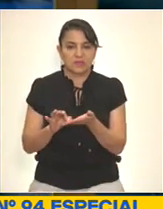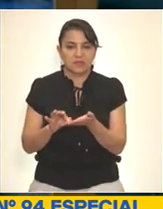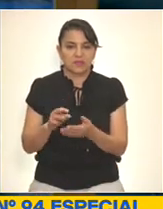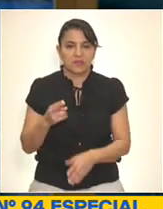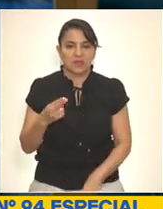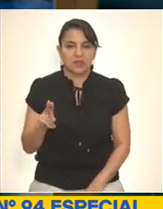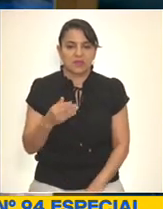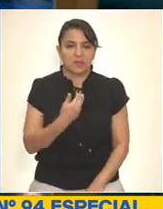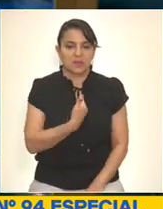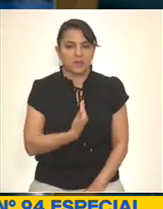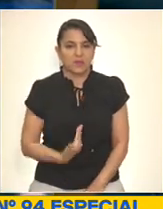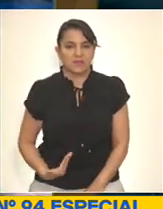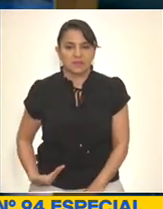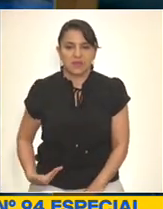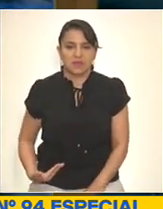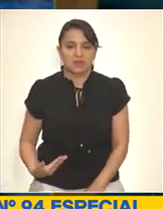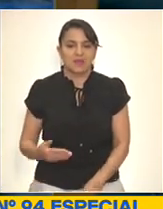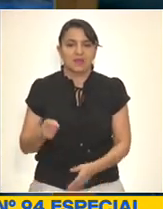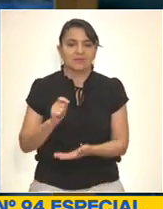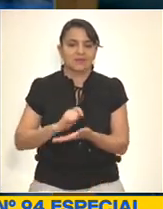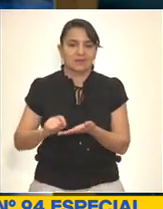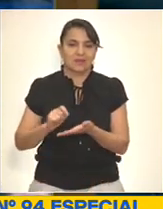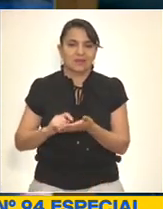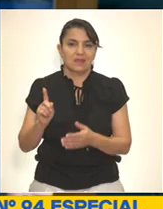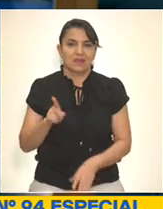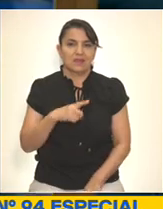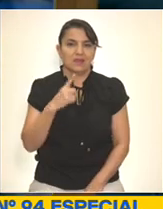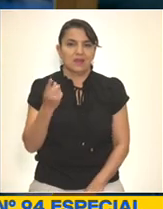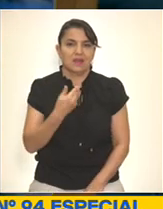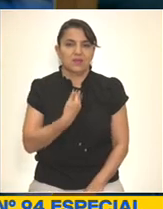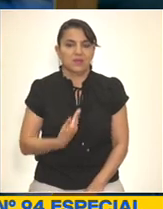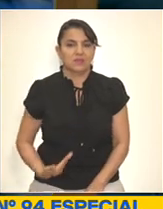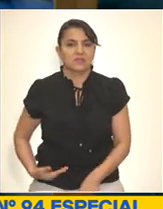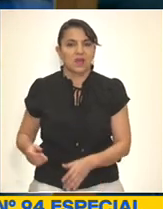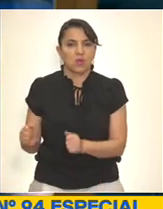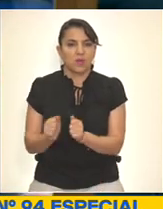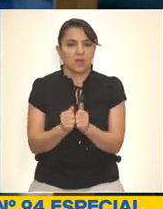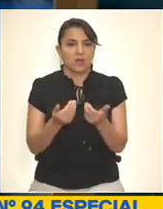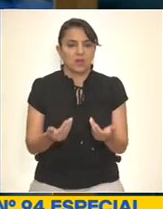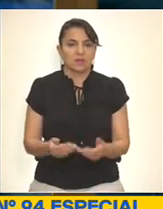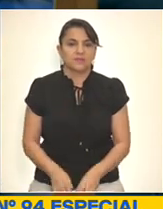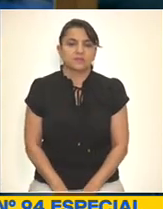de la Presidencia, de la Secretaría General de la Presidencia, quienes nos acompañan hoy día.